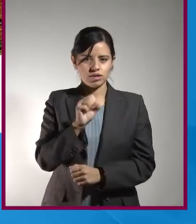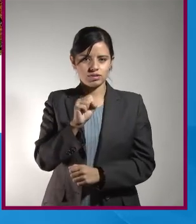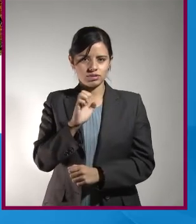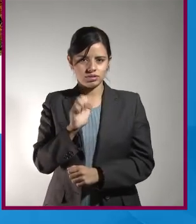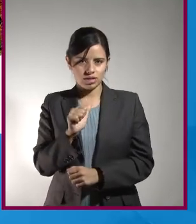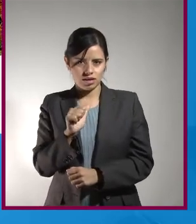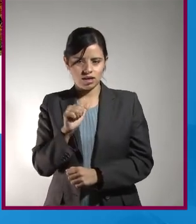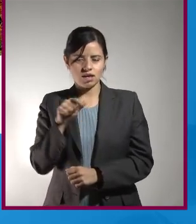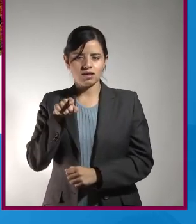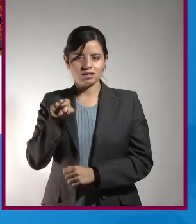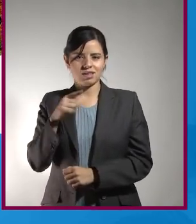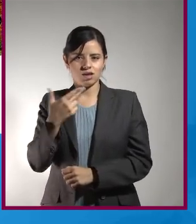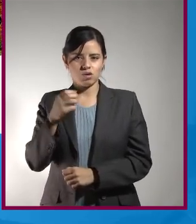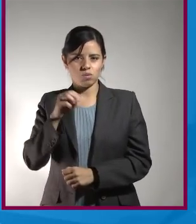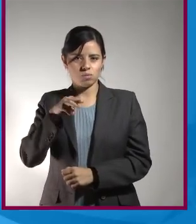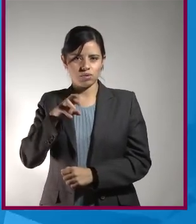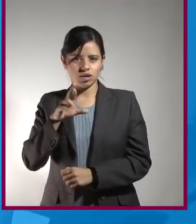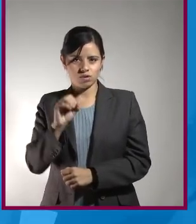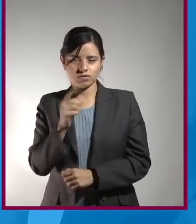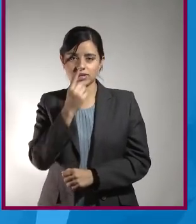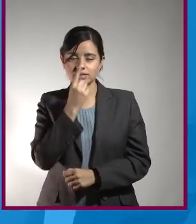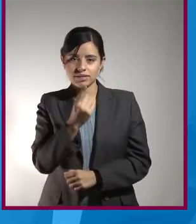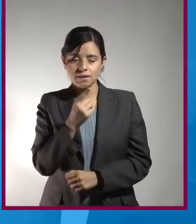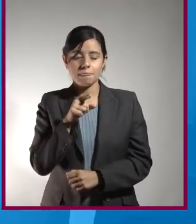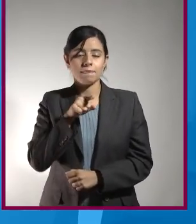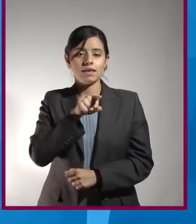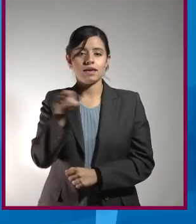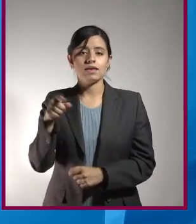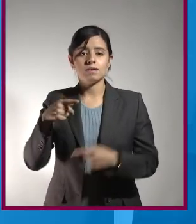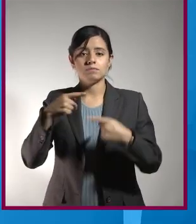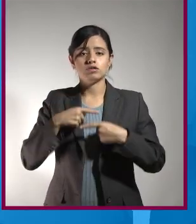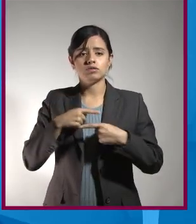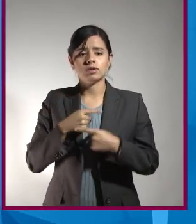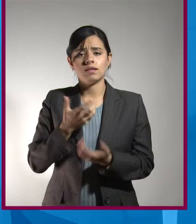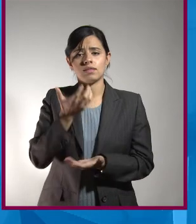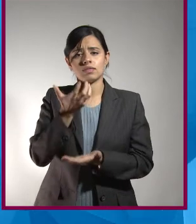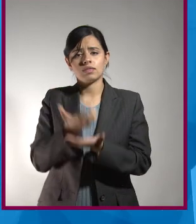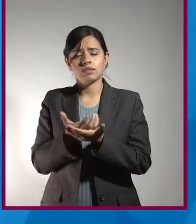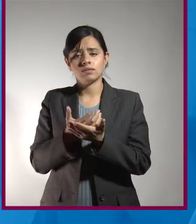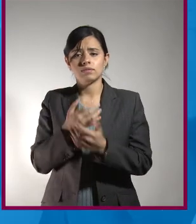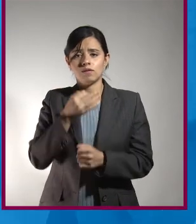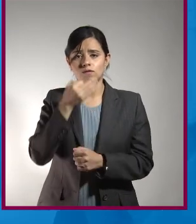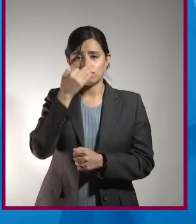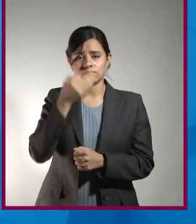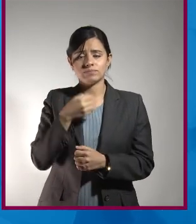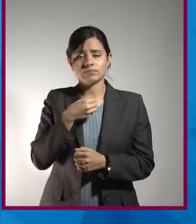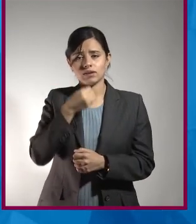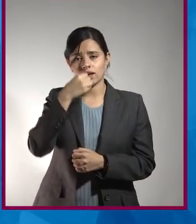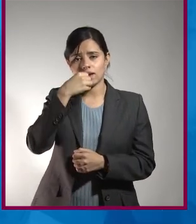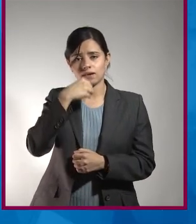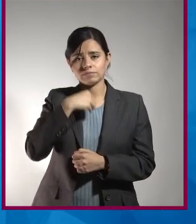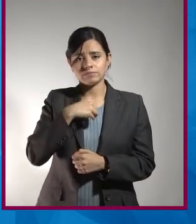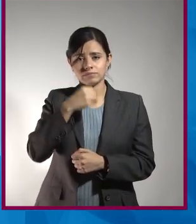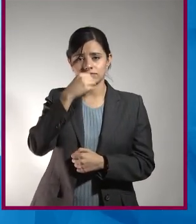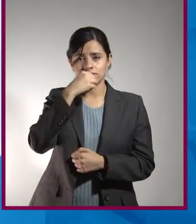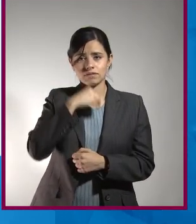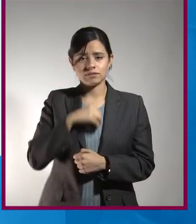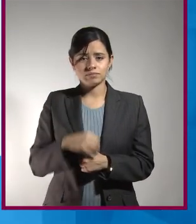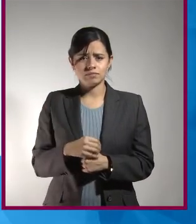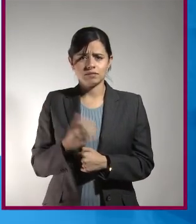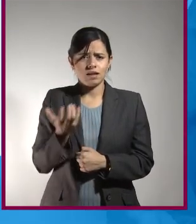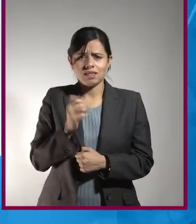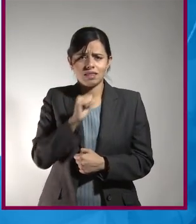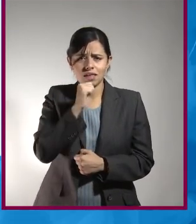los lotófagos como hombres que pasaban el día sin hacer nada, tirados y comiendo flor de loto. Aún así,